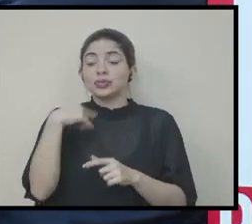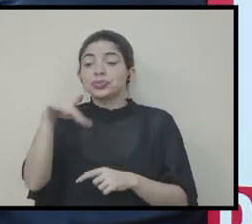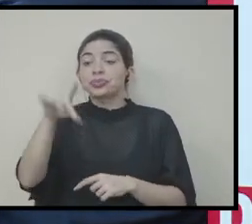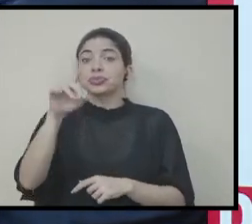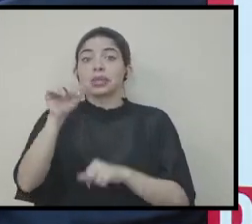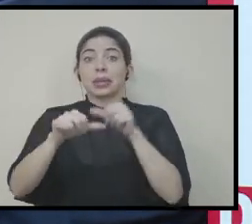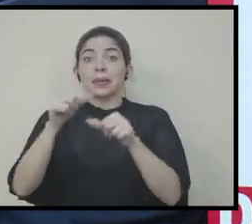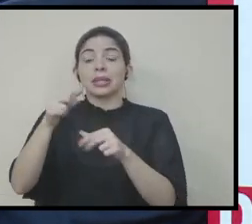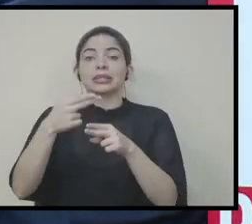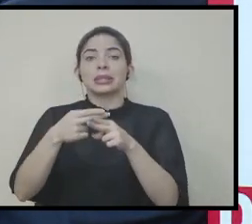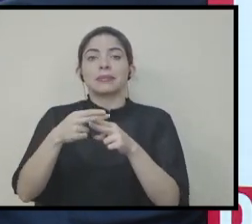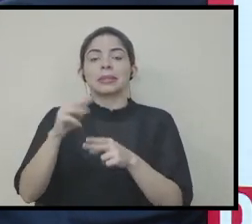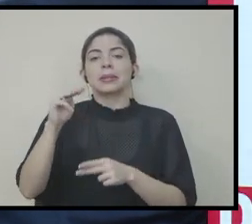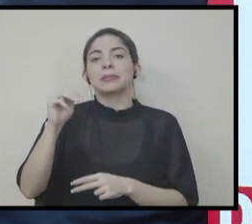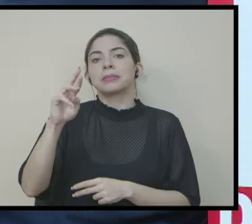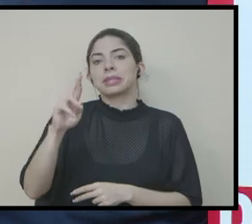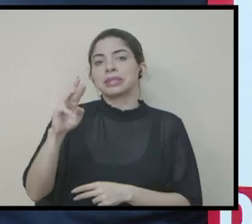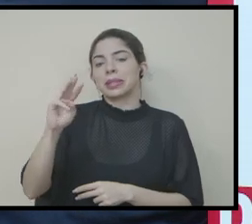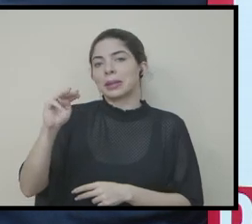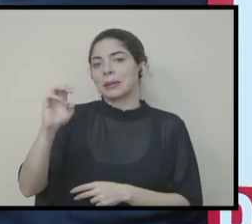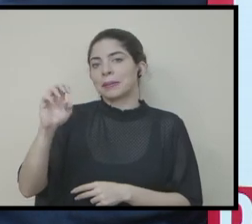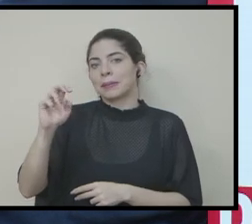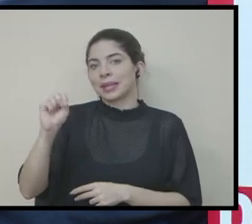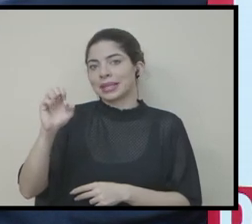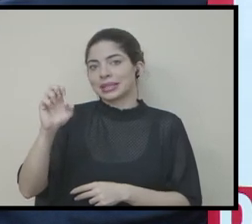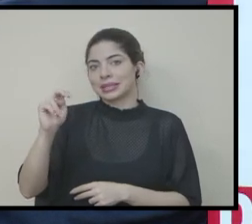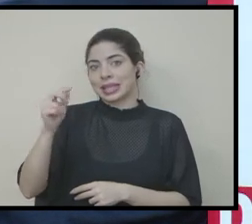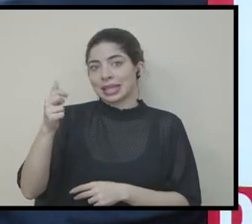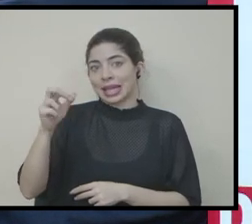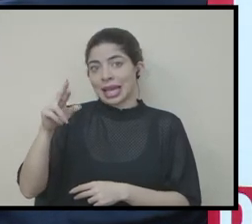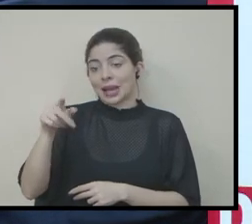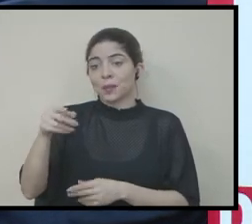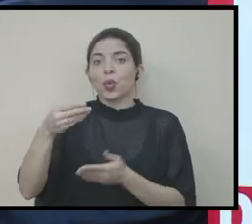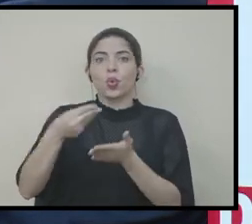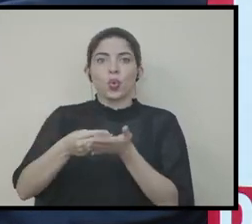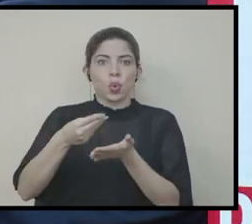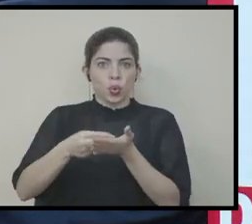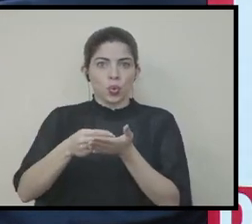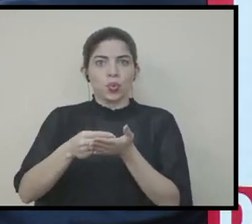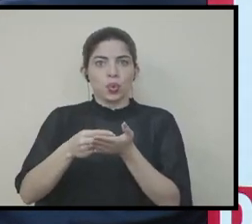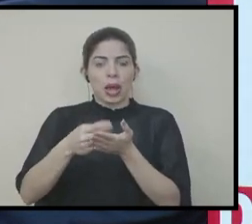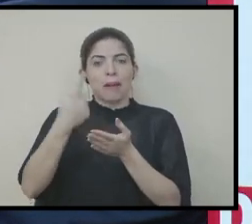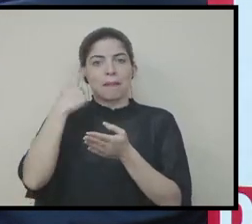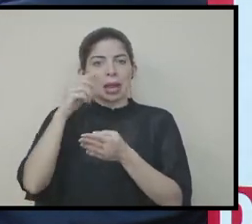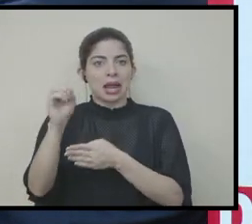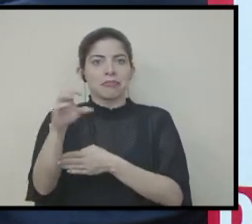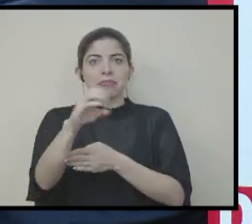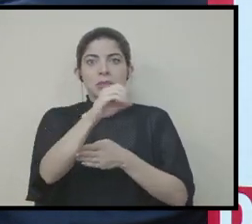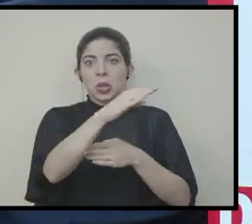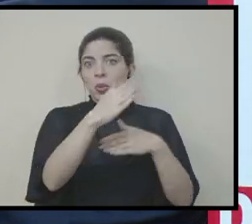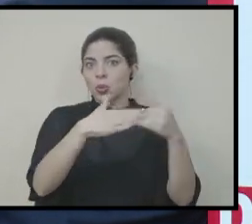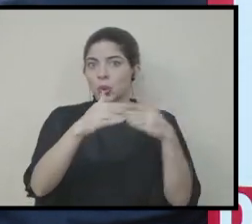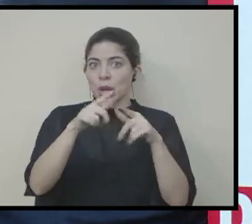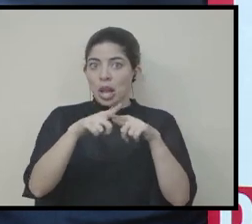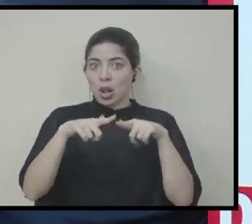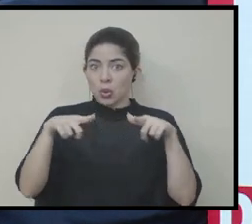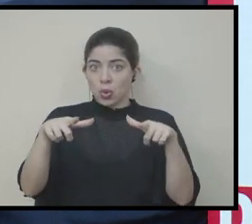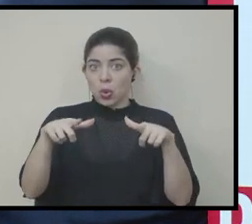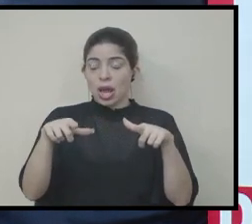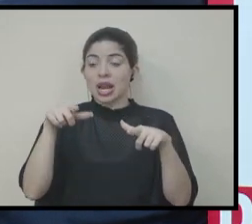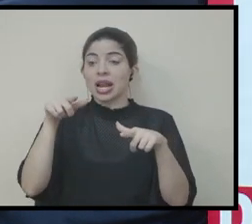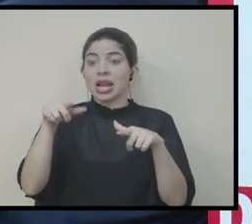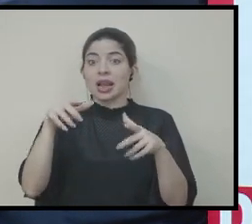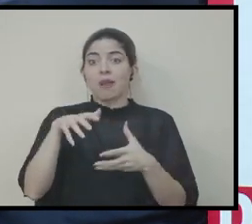que se llama Mr. Messenger. Mr. Messenger me cobra un fee por el delivery a donde sea que vaya y me